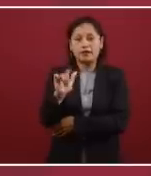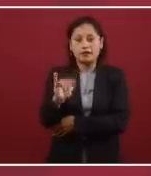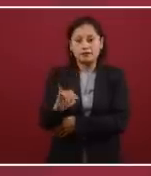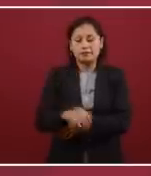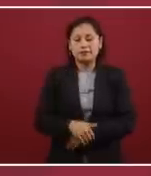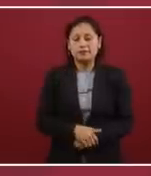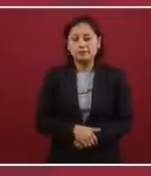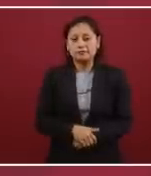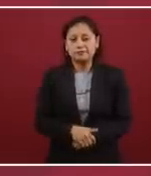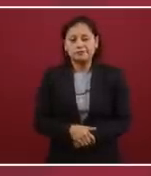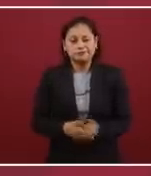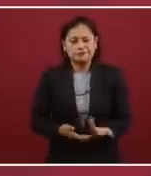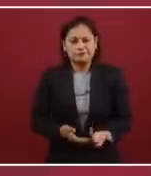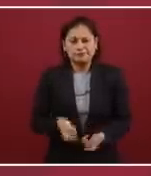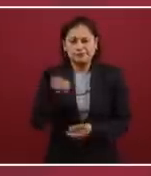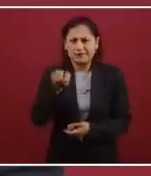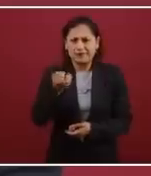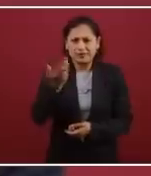Eso no